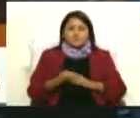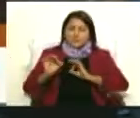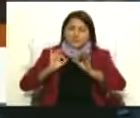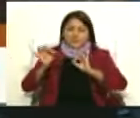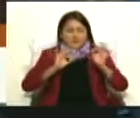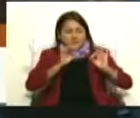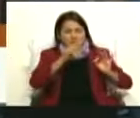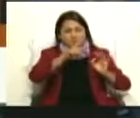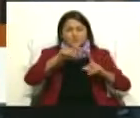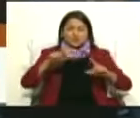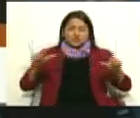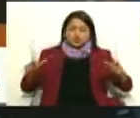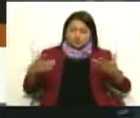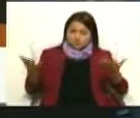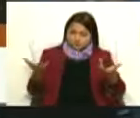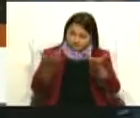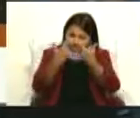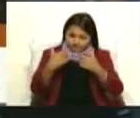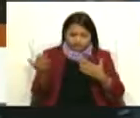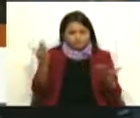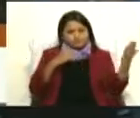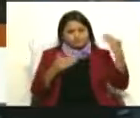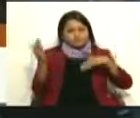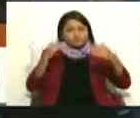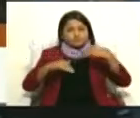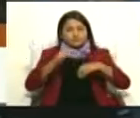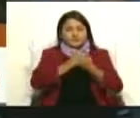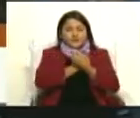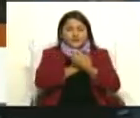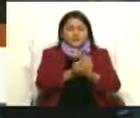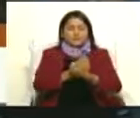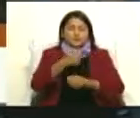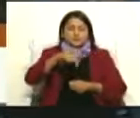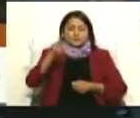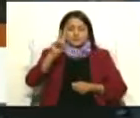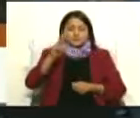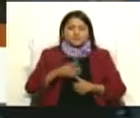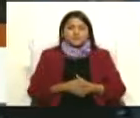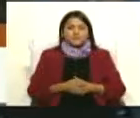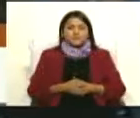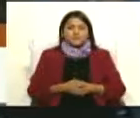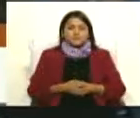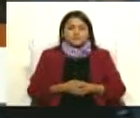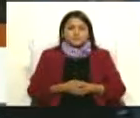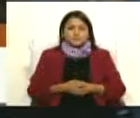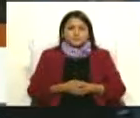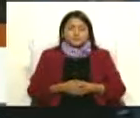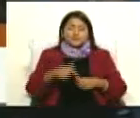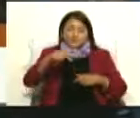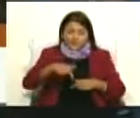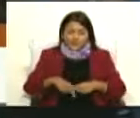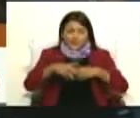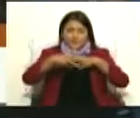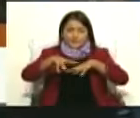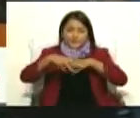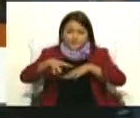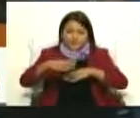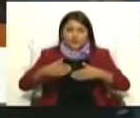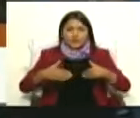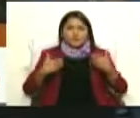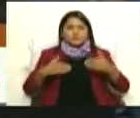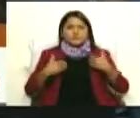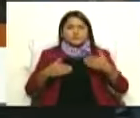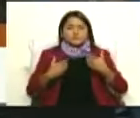nos rodean de ese amor patrio. Esa es la instrucción, salir de aquí como marchamos, con alegría. Vean los